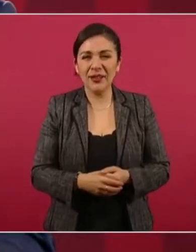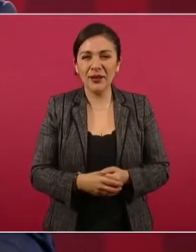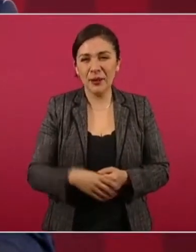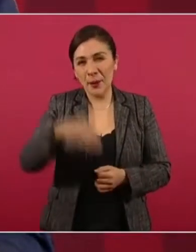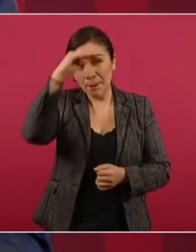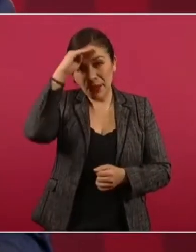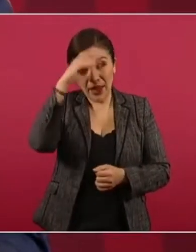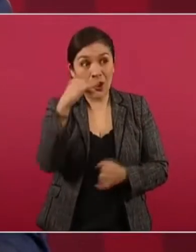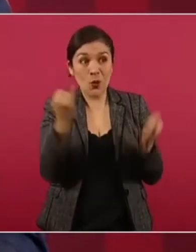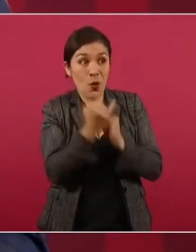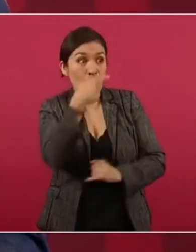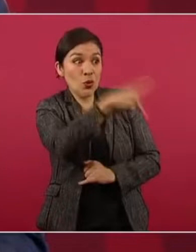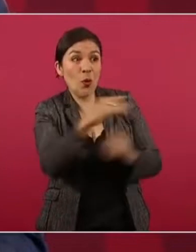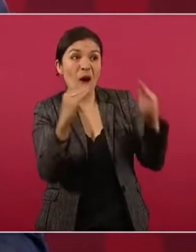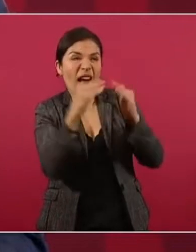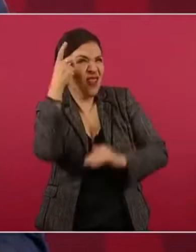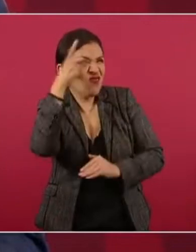de Valle de Bravo.